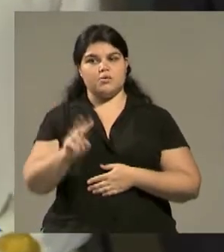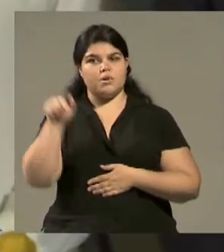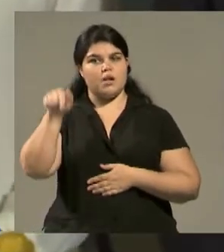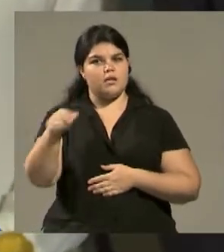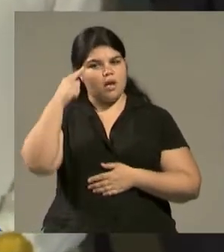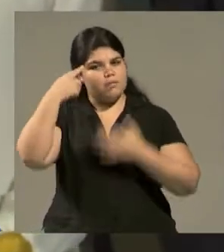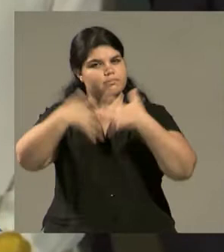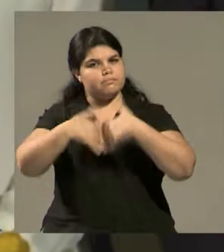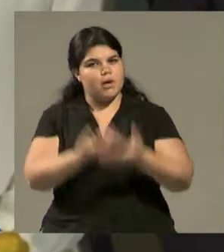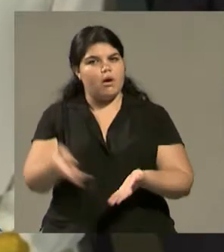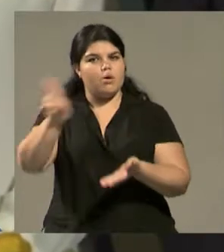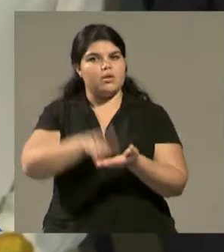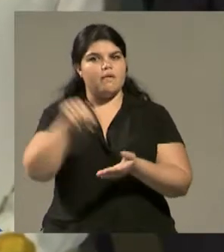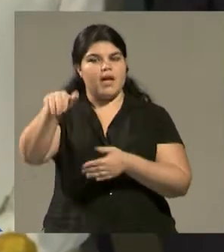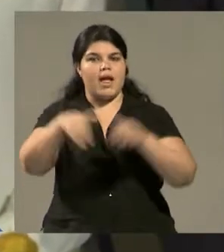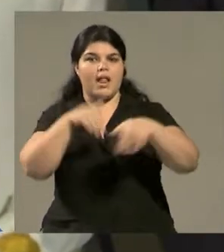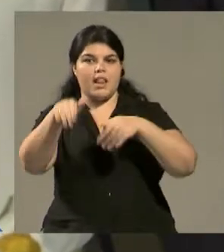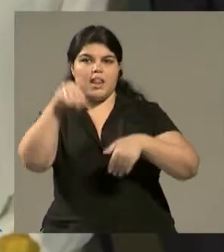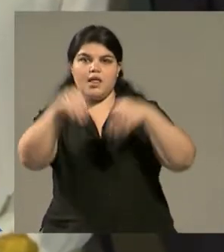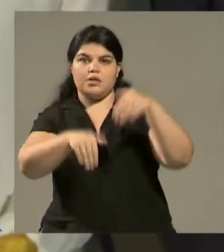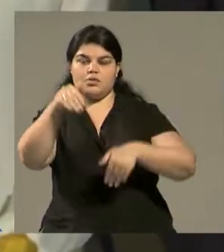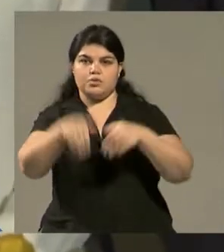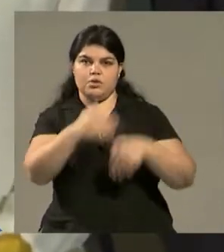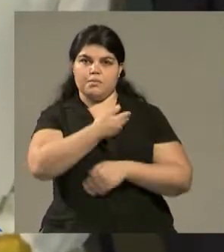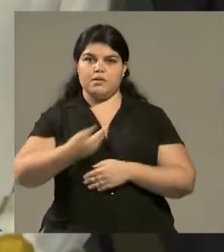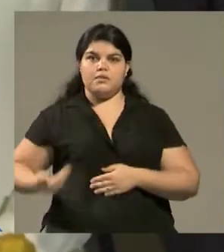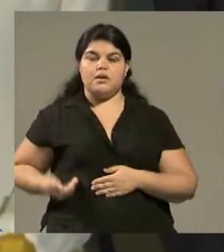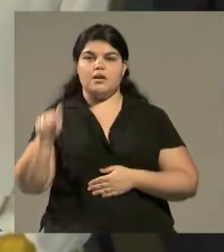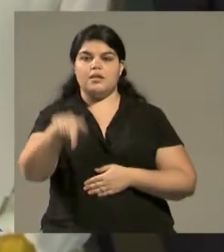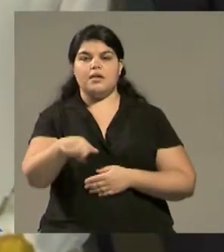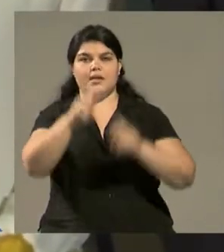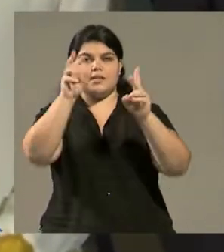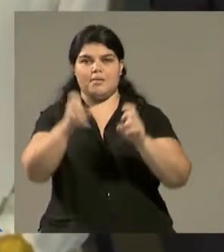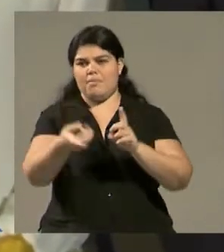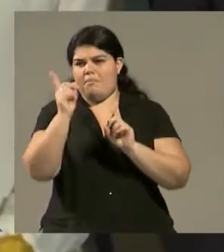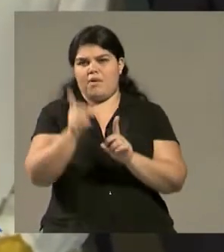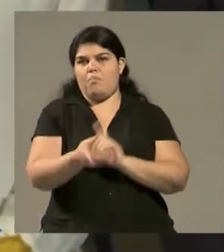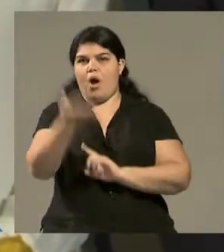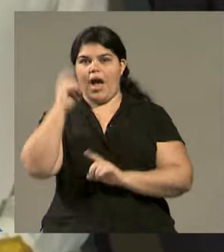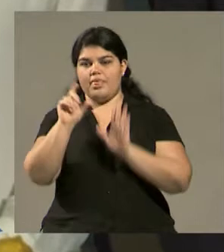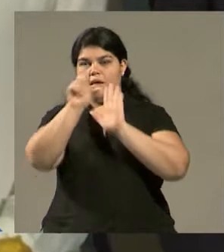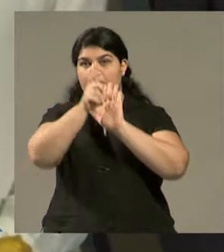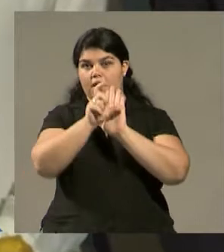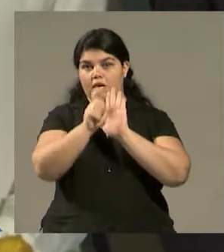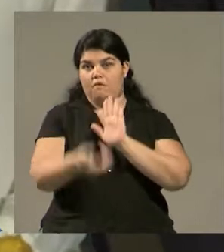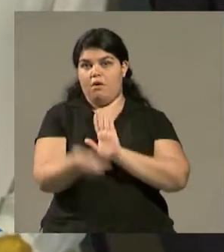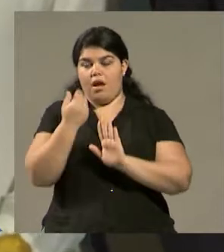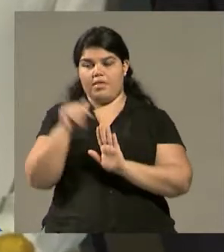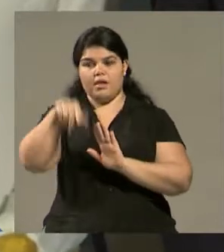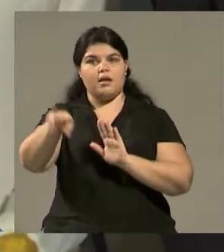convocatoria de las elecciones presidenciales de conformidad con lo señalado en el párrafo anterior y apegándose a su propia